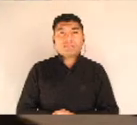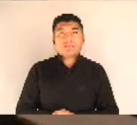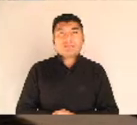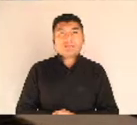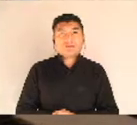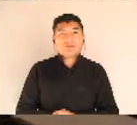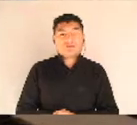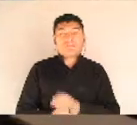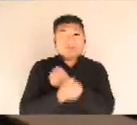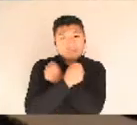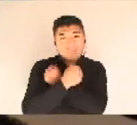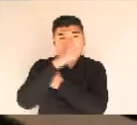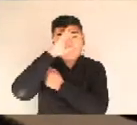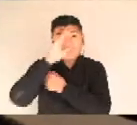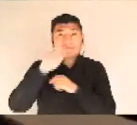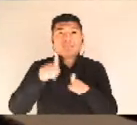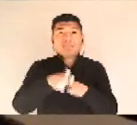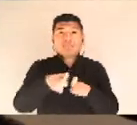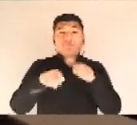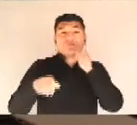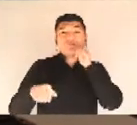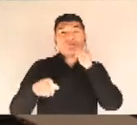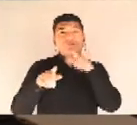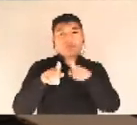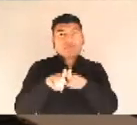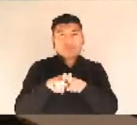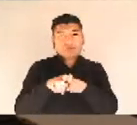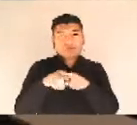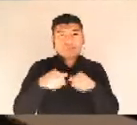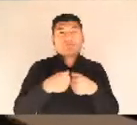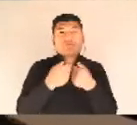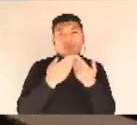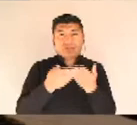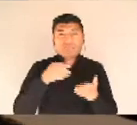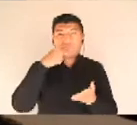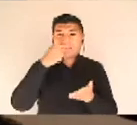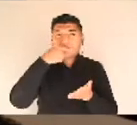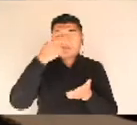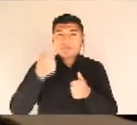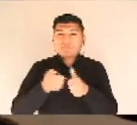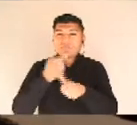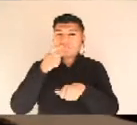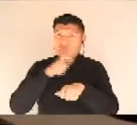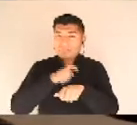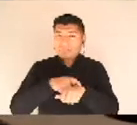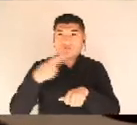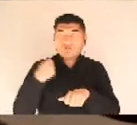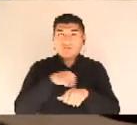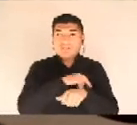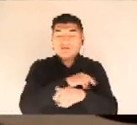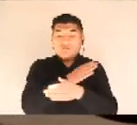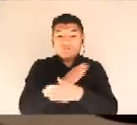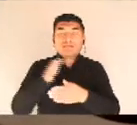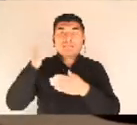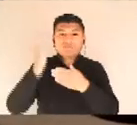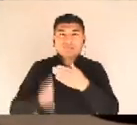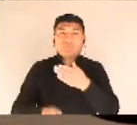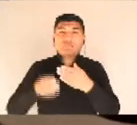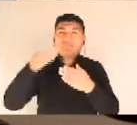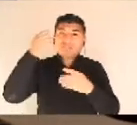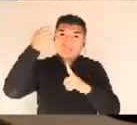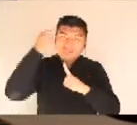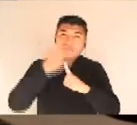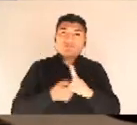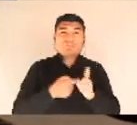queridos hermanos como se ha dicho al principio estamos acabando el mes de la biblia